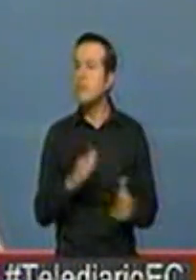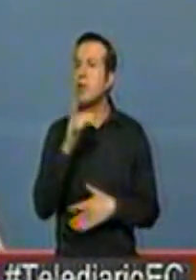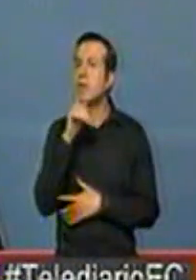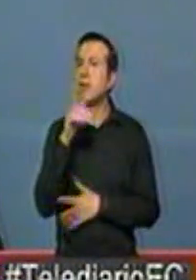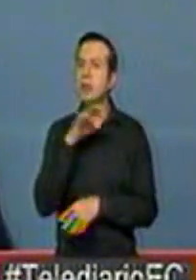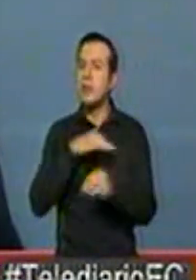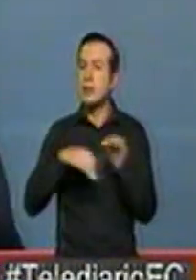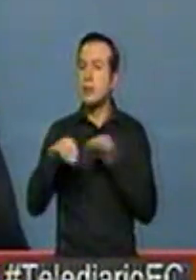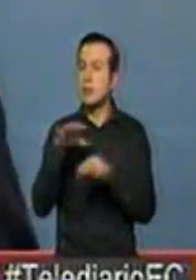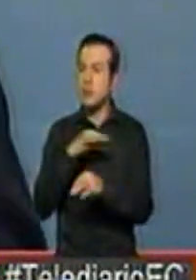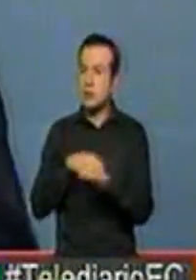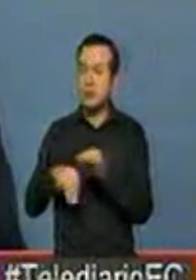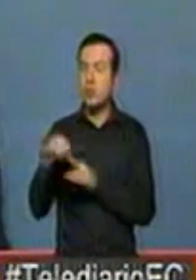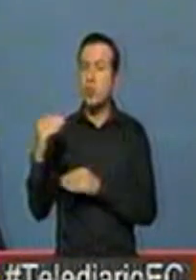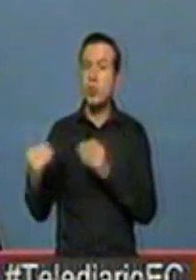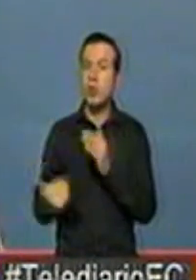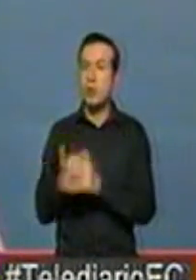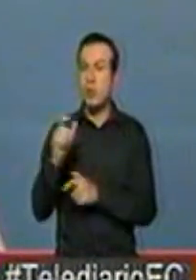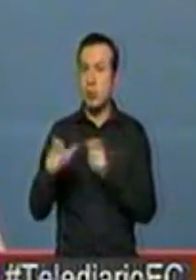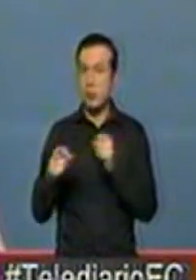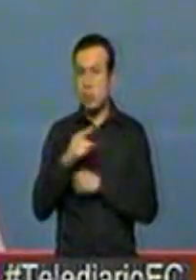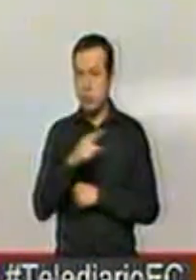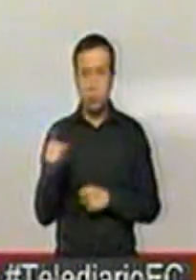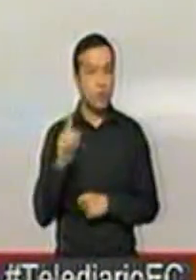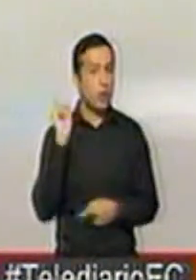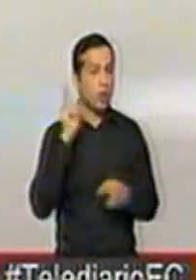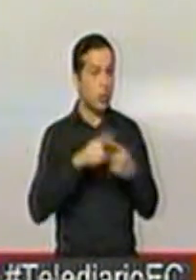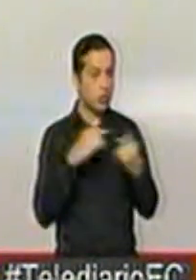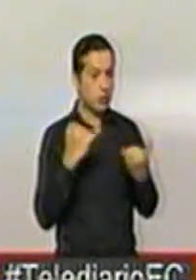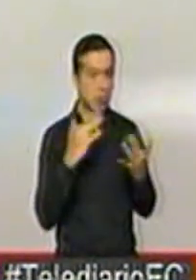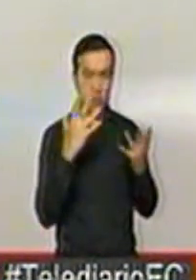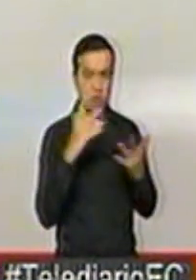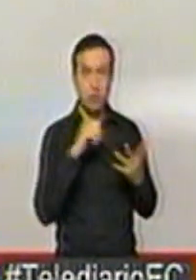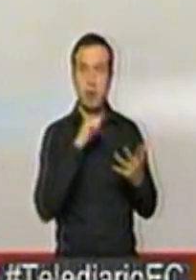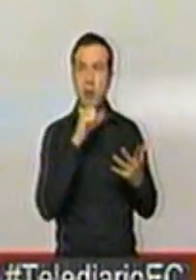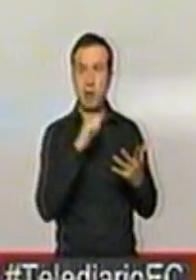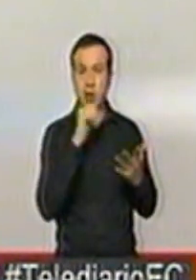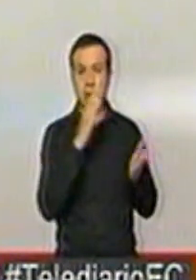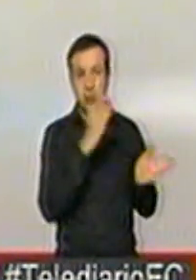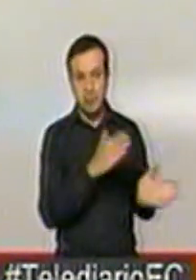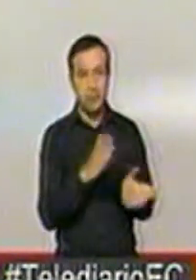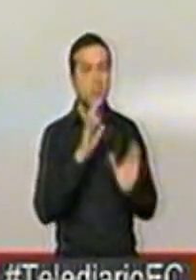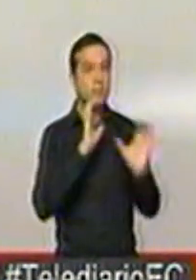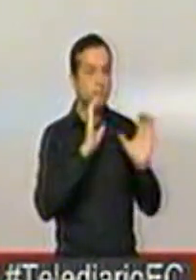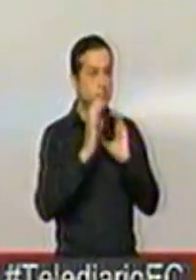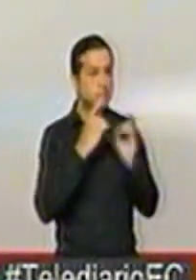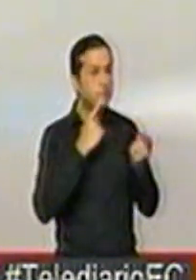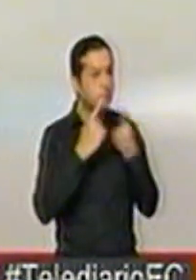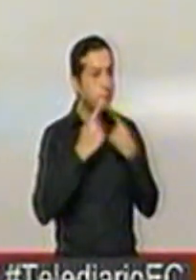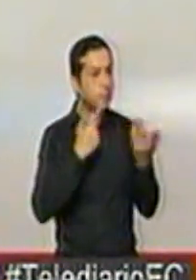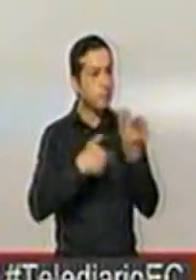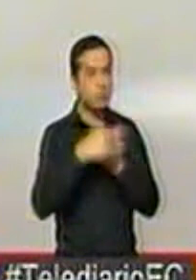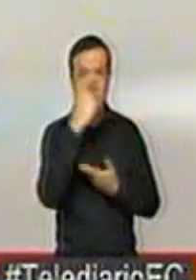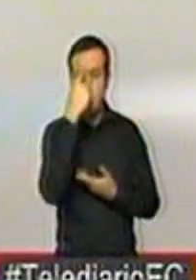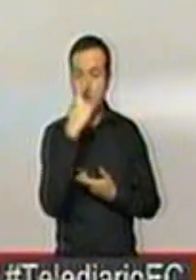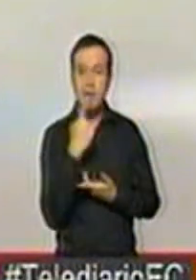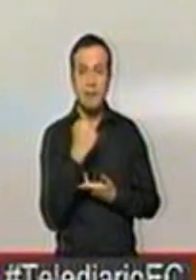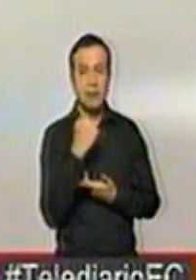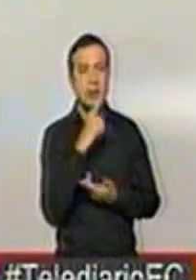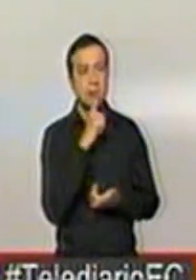reemplazarán a las personas que deban salir no todavía no estamos justamente conversando dialogando sobre el perfil que debe tener